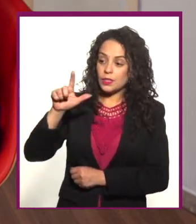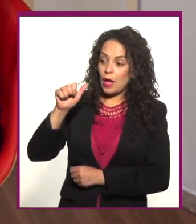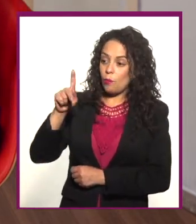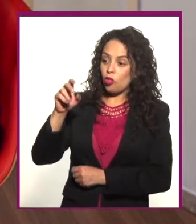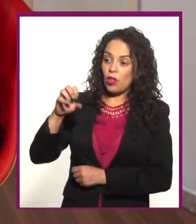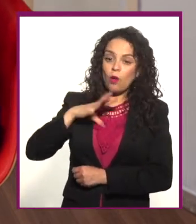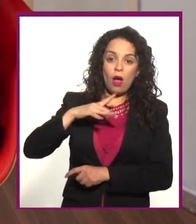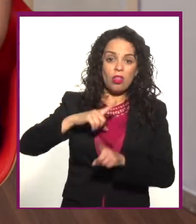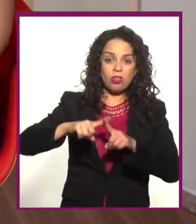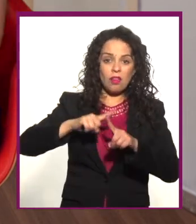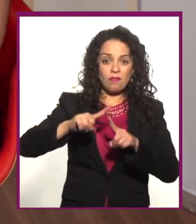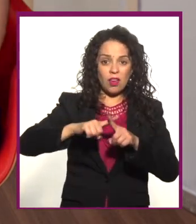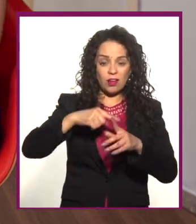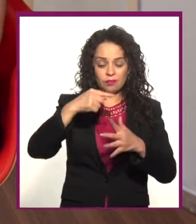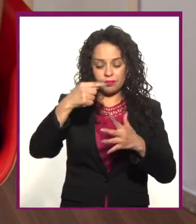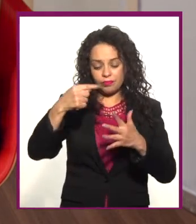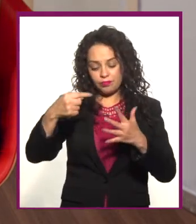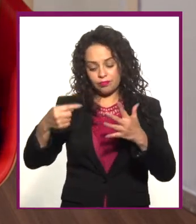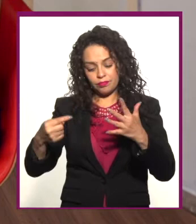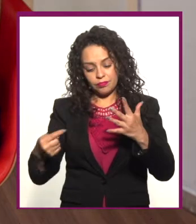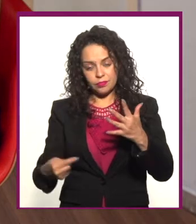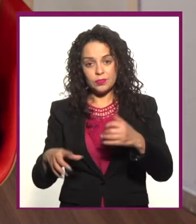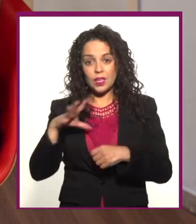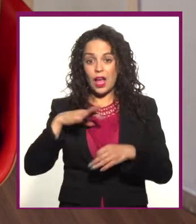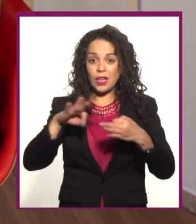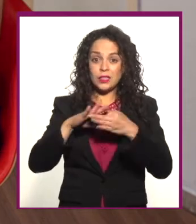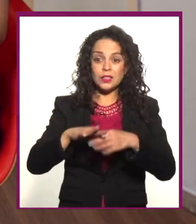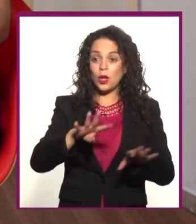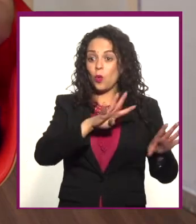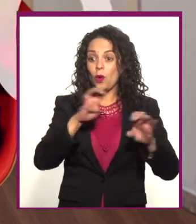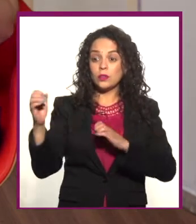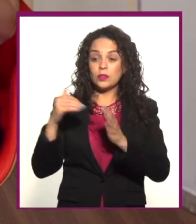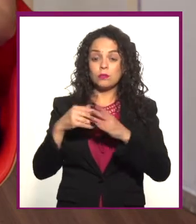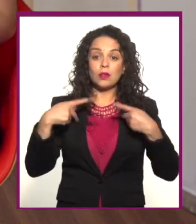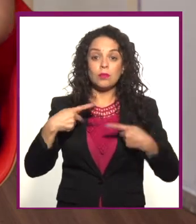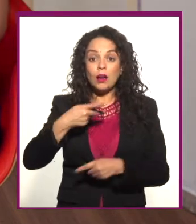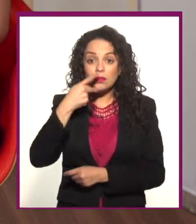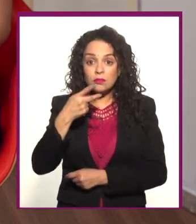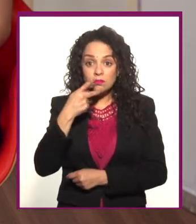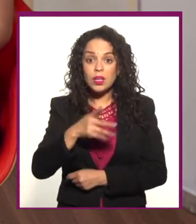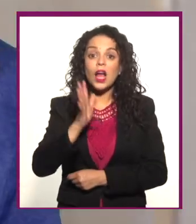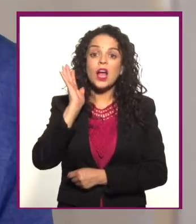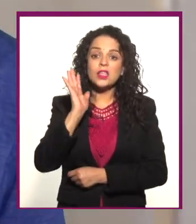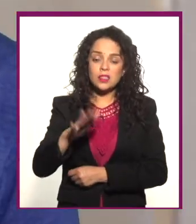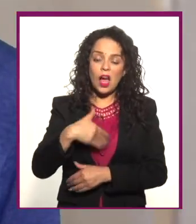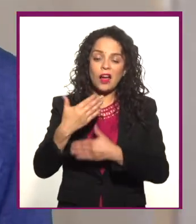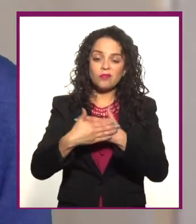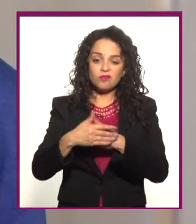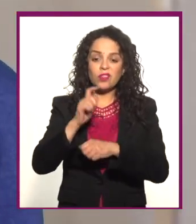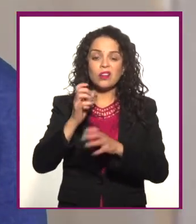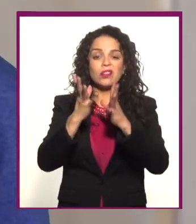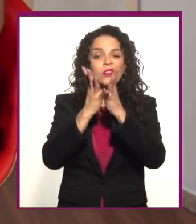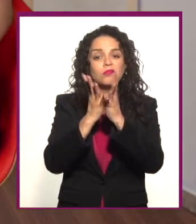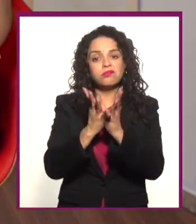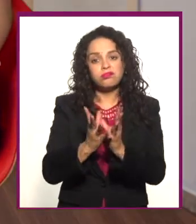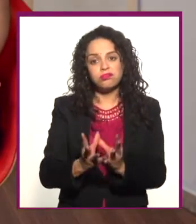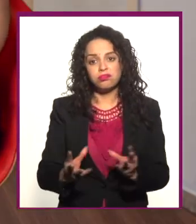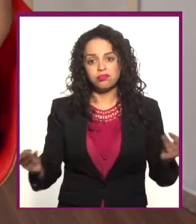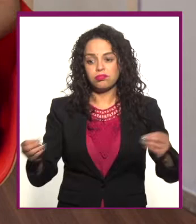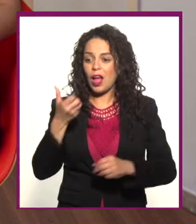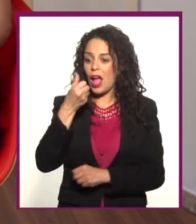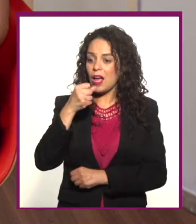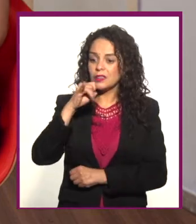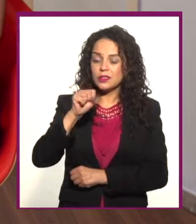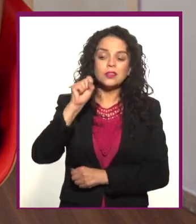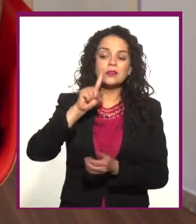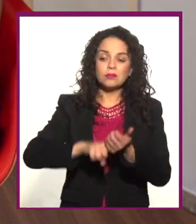aunque el zapoteco tenga muchas variantes y haya alrededor de 400,000 hablantes, está desapareciendo. Esto pasa